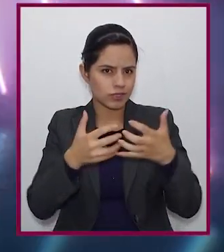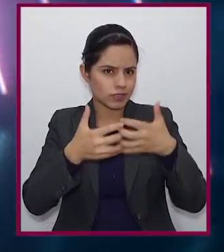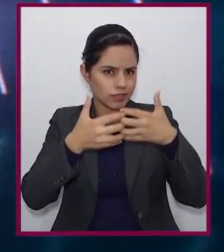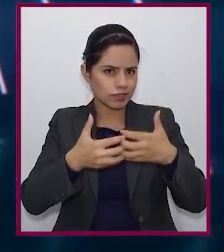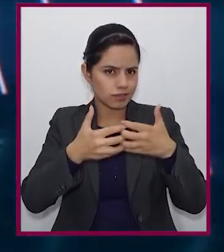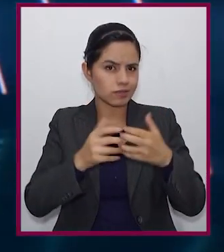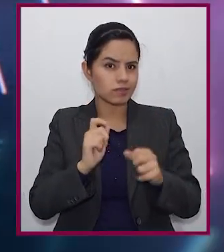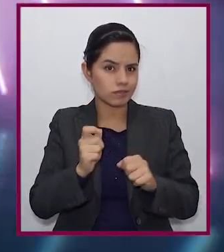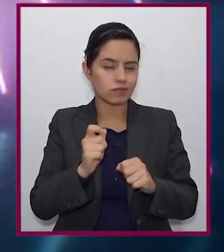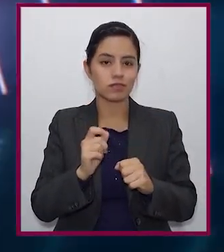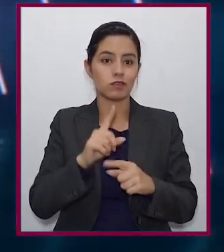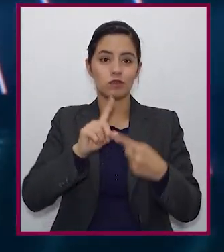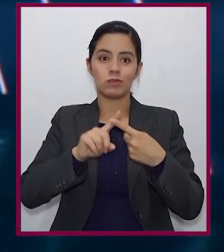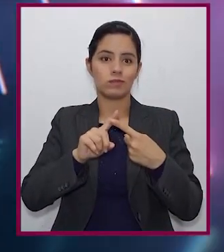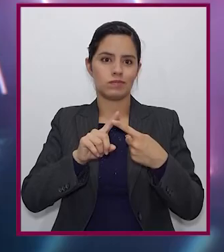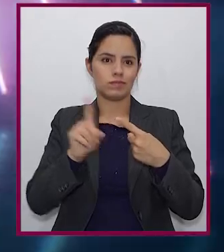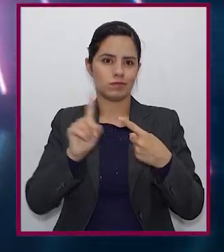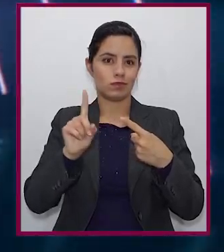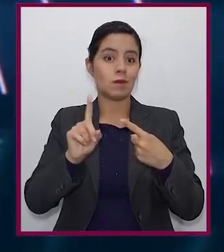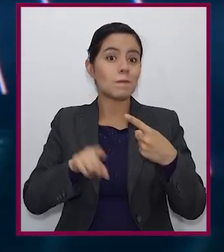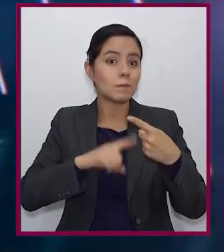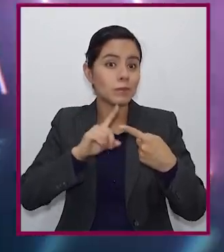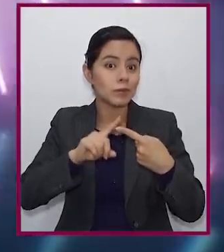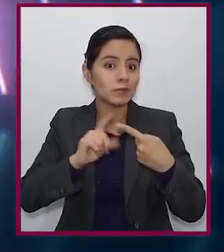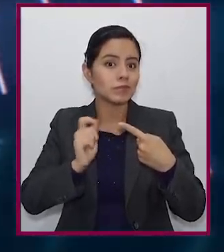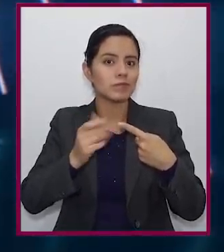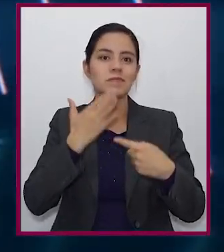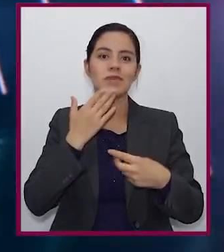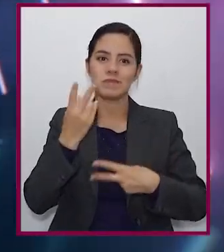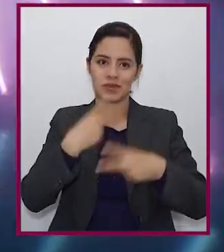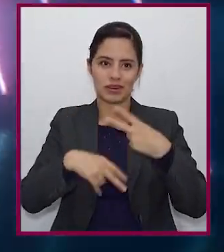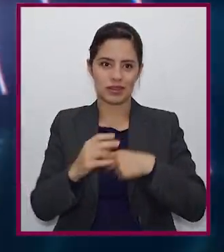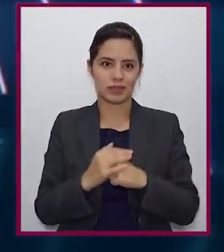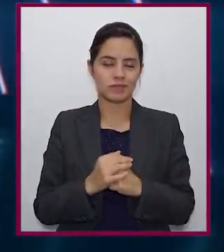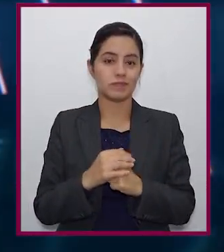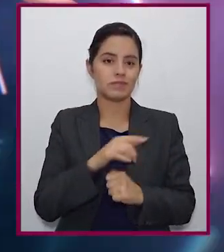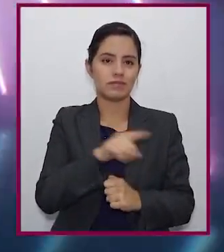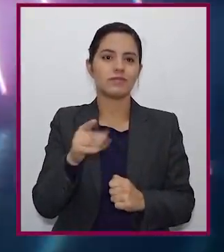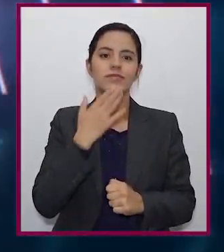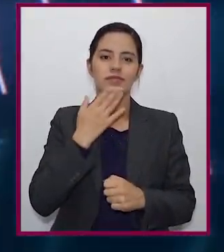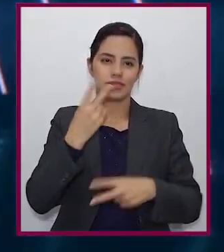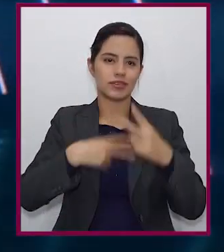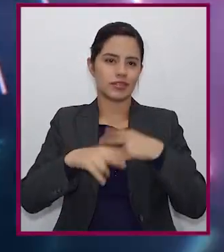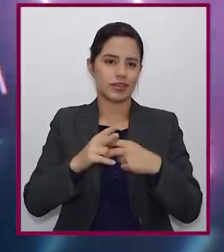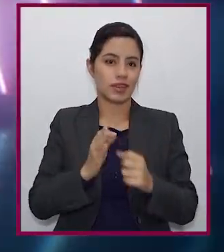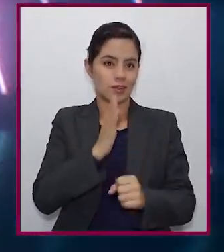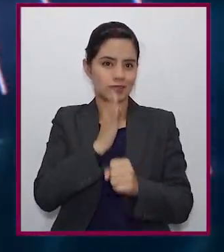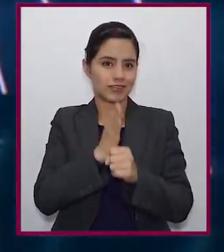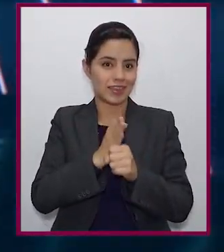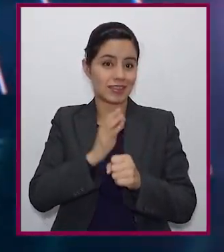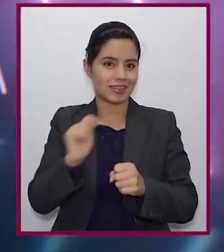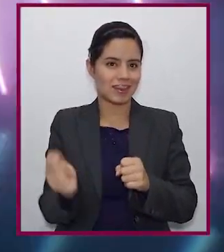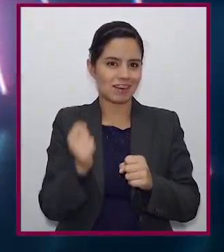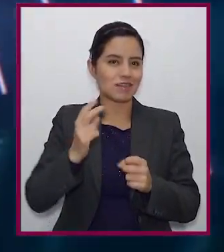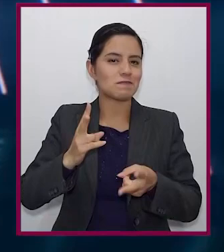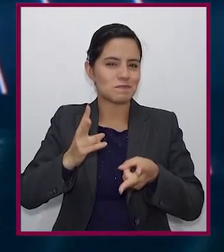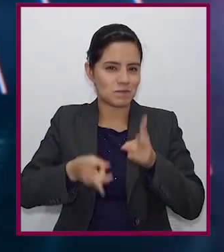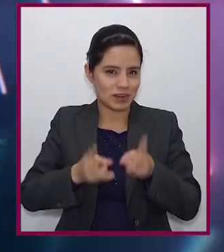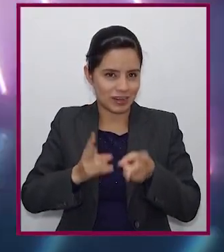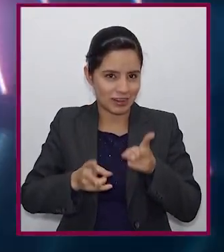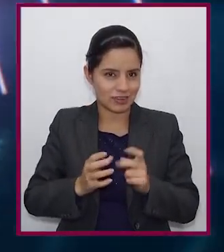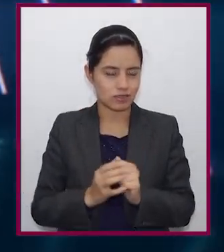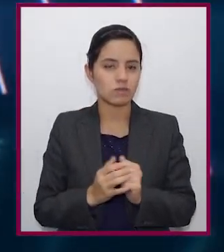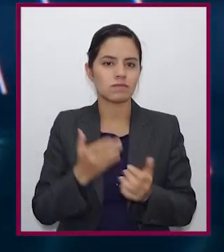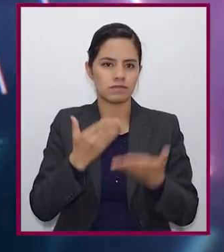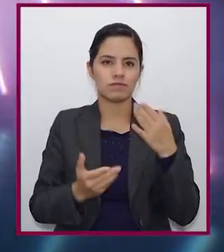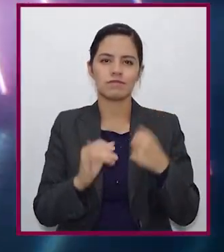equivocas, Axel. Lo primero es la bienvenida. Bitbotser, bienvenidos y bienvenidas a Bitbots, prácticas del tecnocotorreo. Ahora